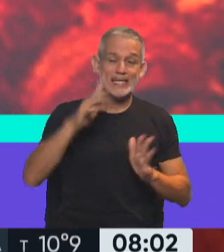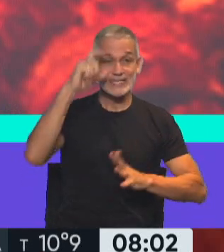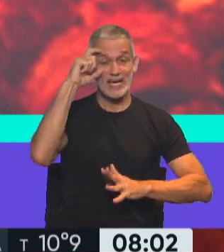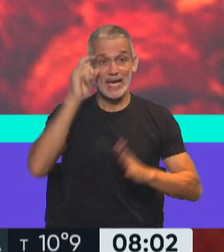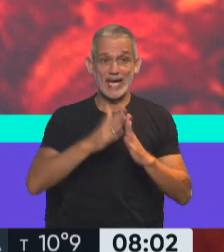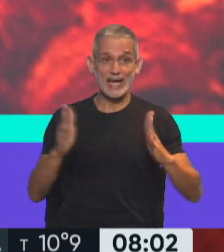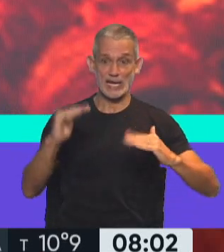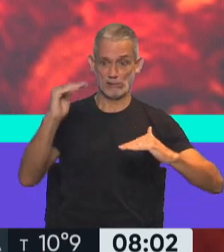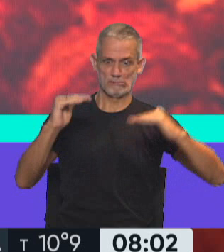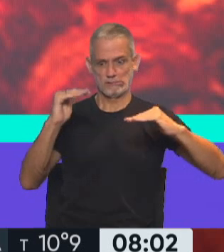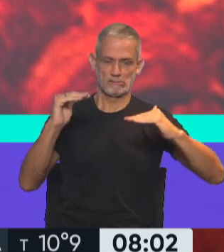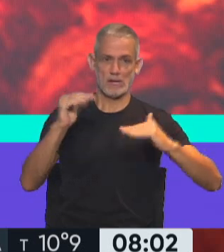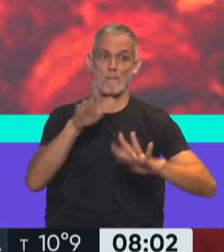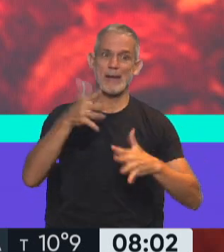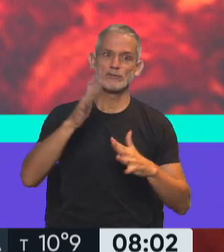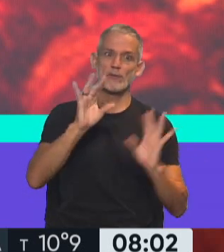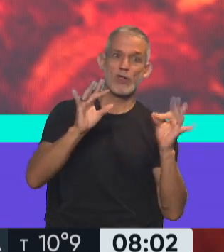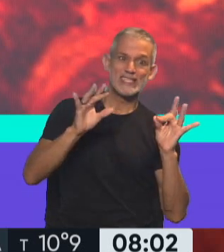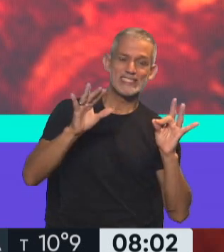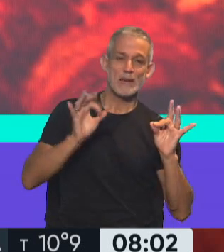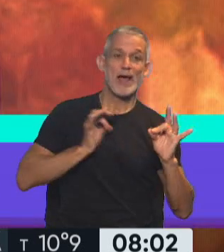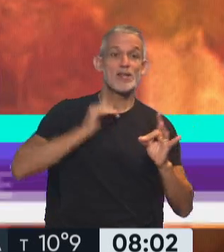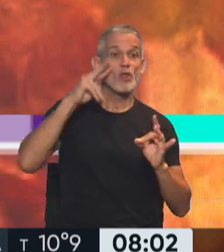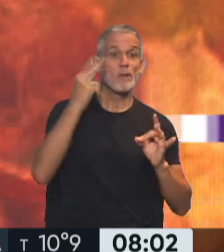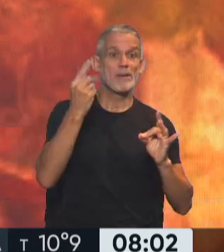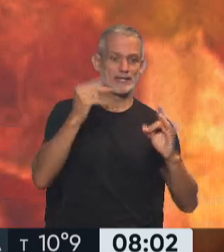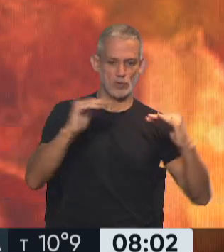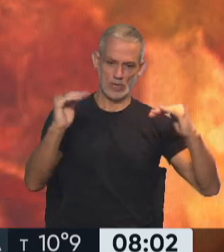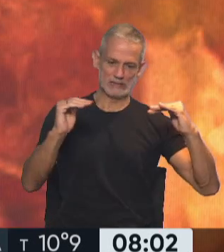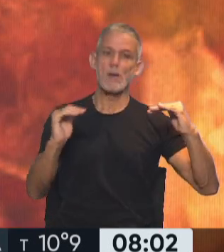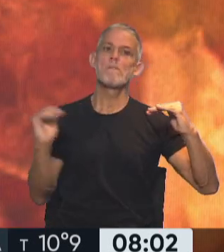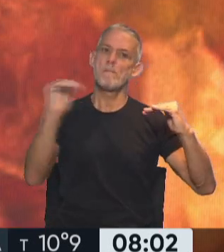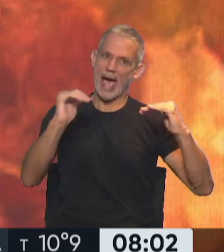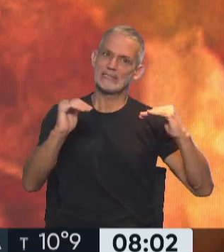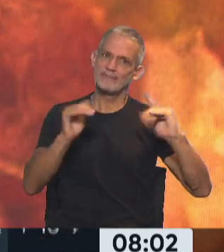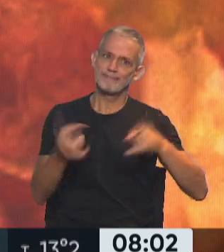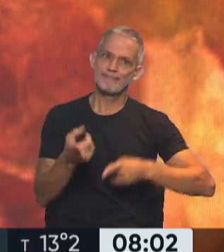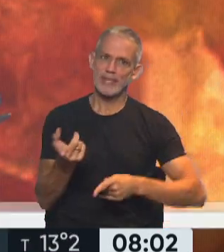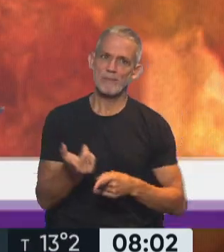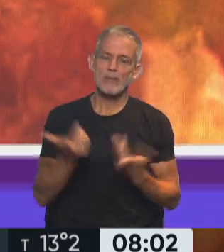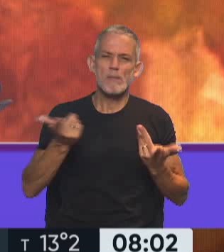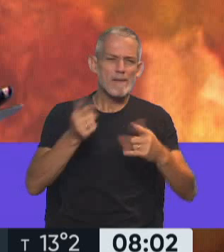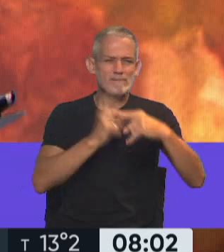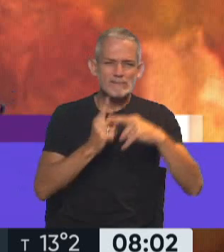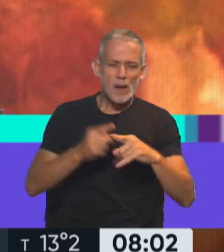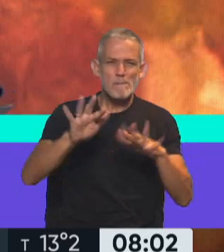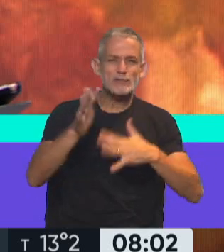estaría muy cerca de lo que fue la inflación de diciembre de 2021. Sí, incluso por ahí, por encima, porque estaría cerrando alrededor